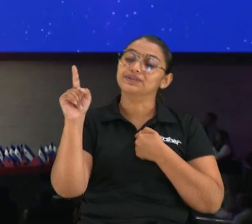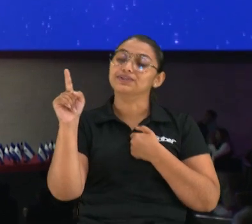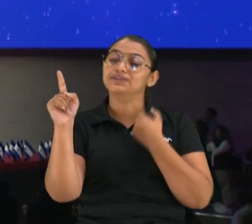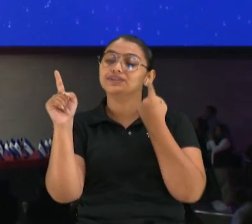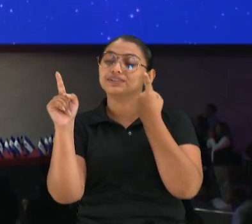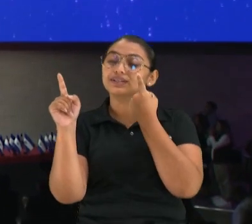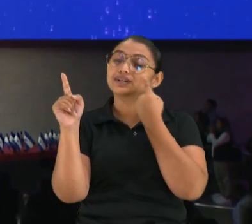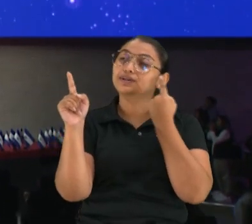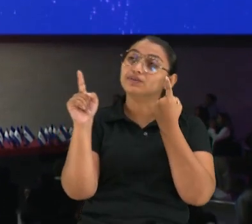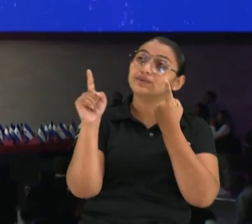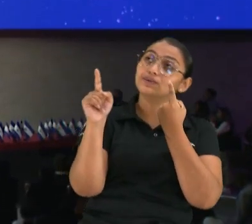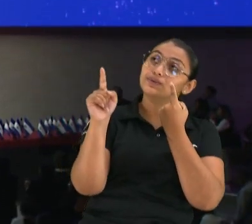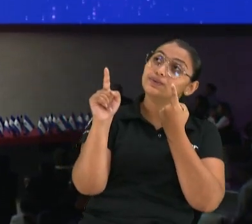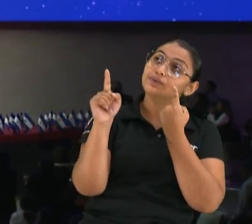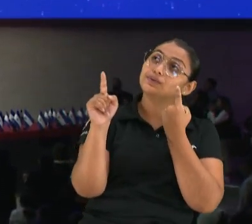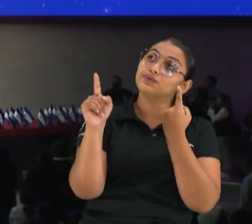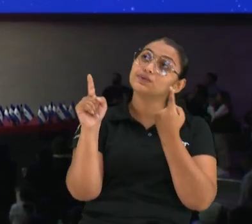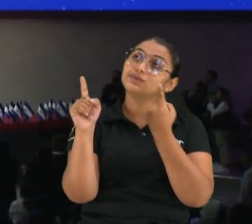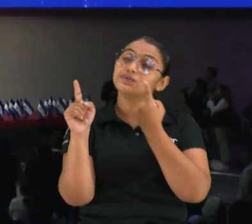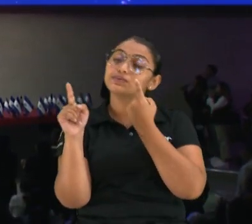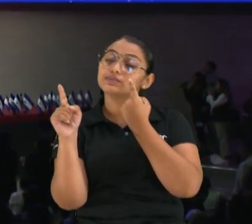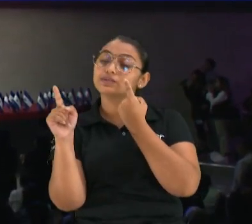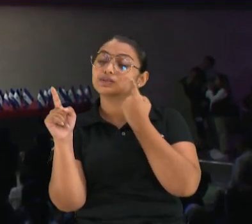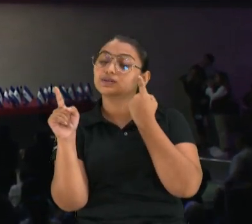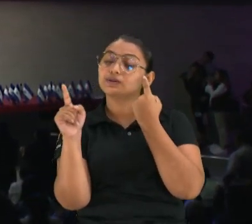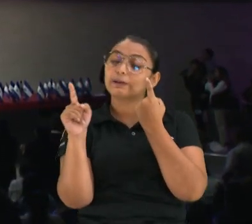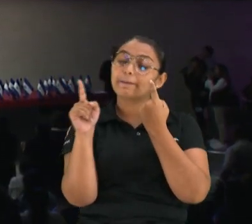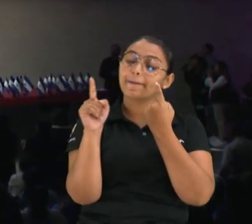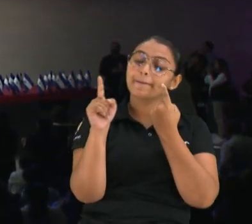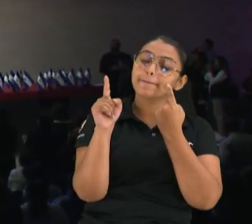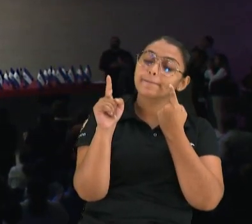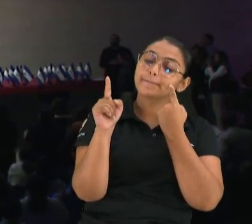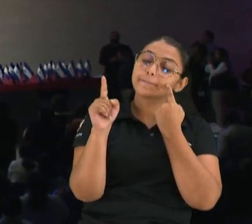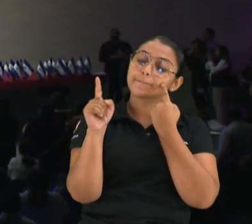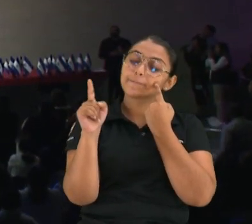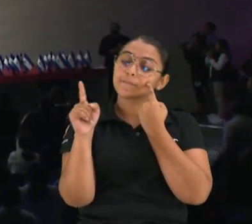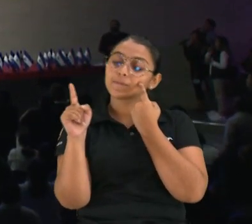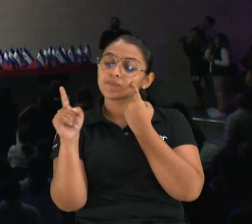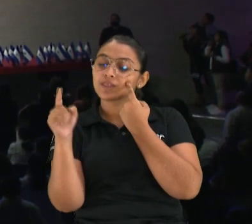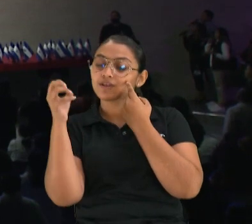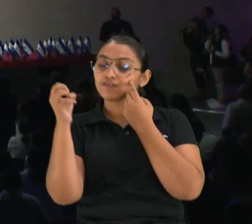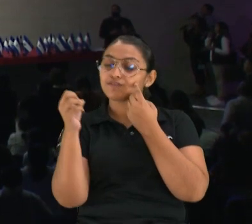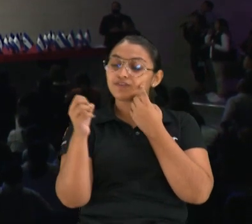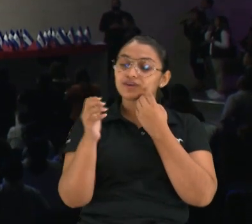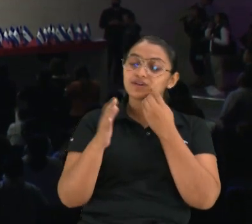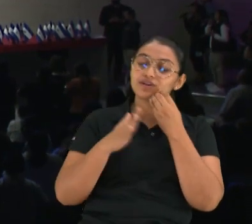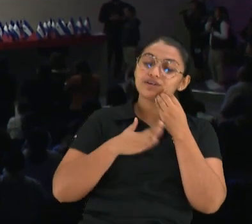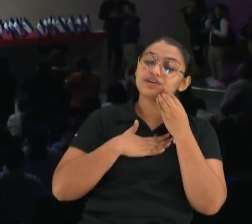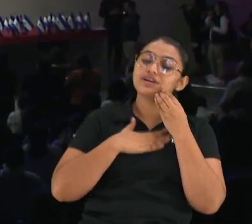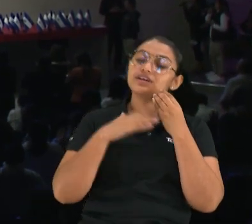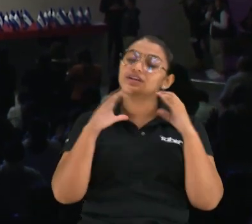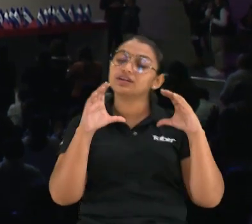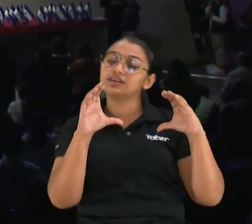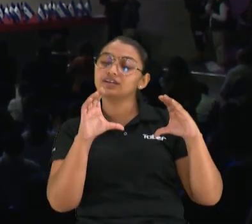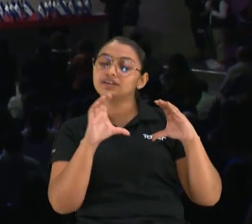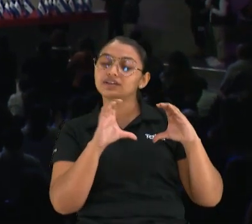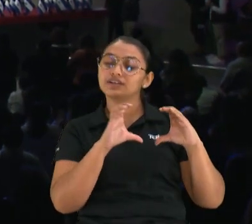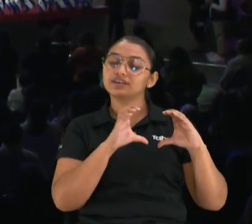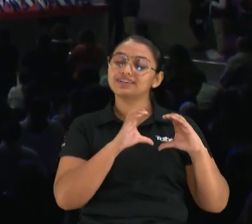Yo te busco por fuego con fuego